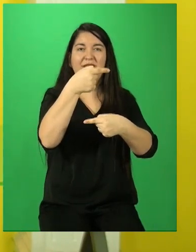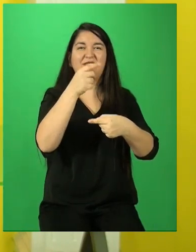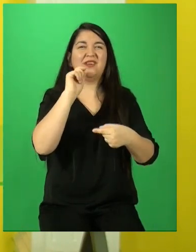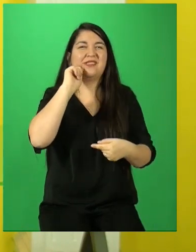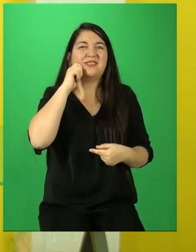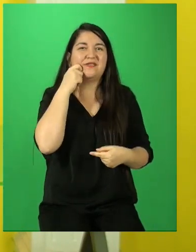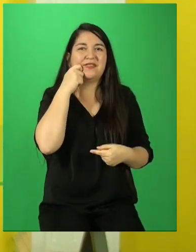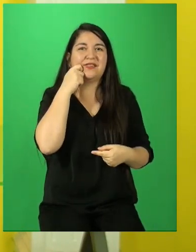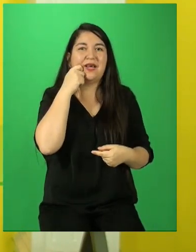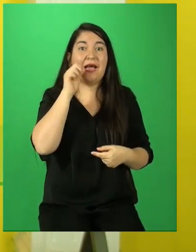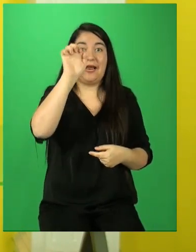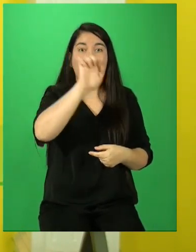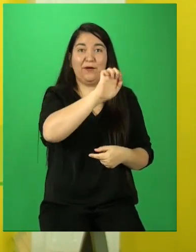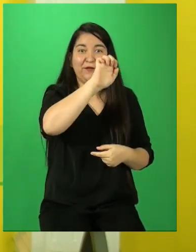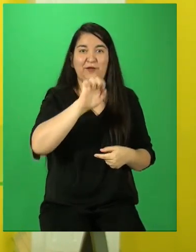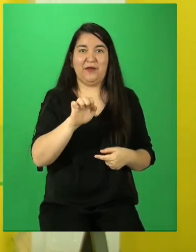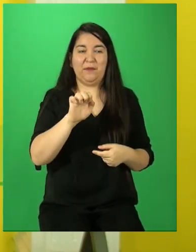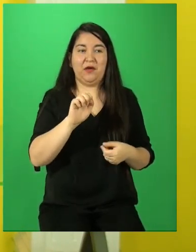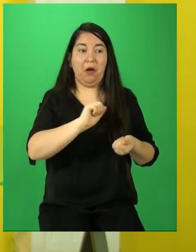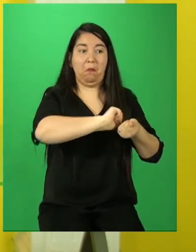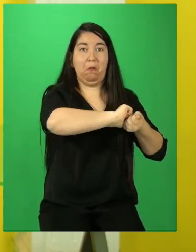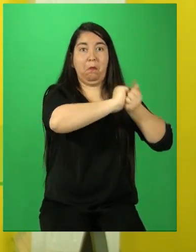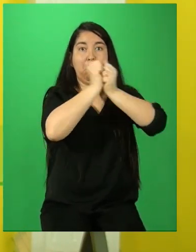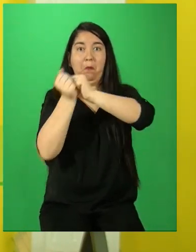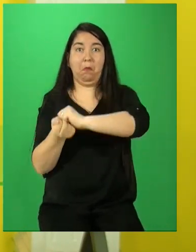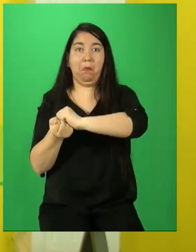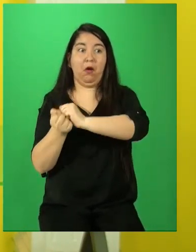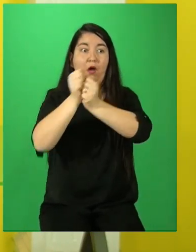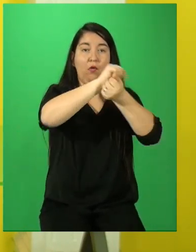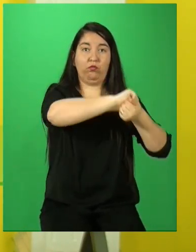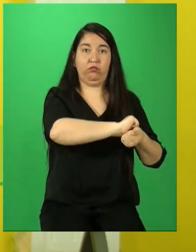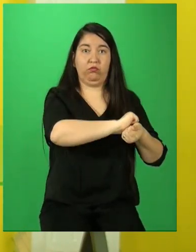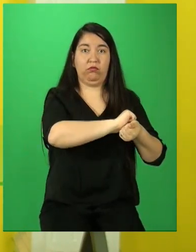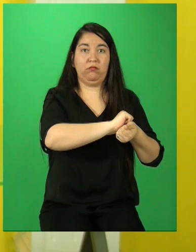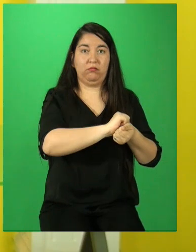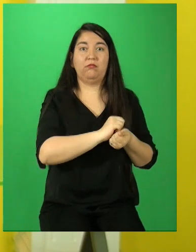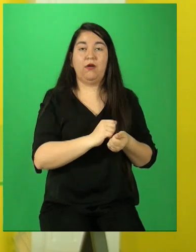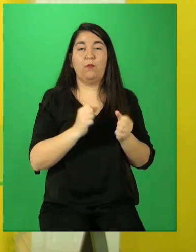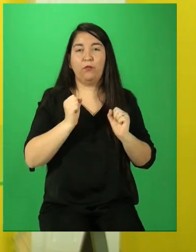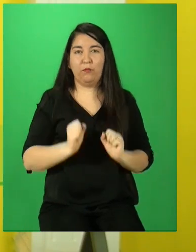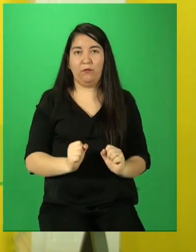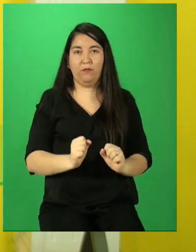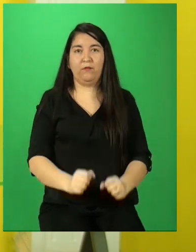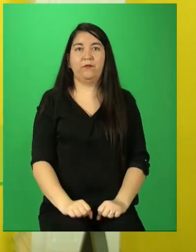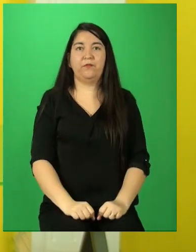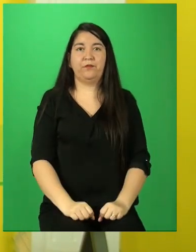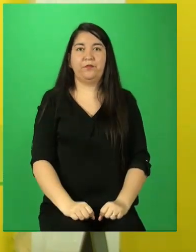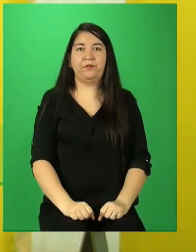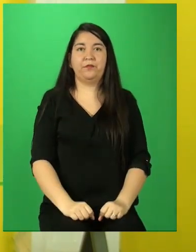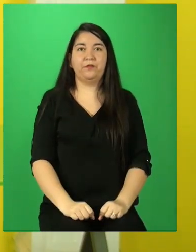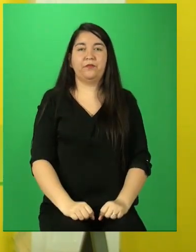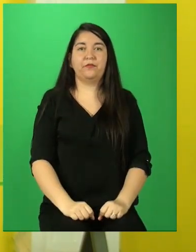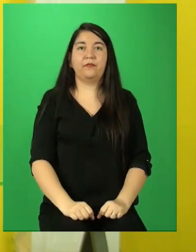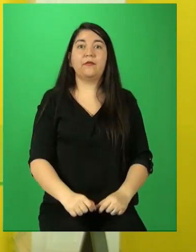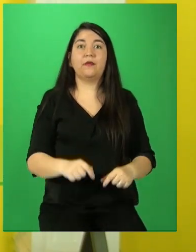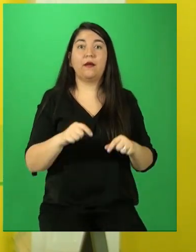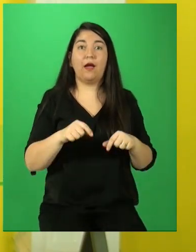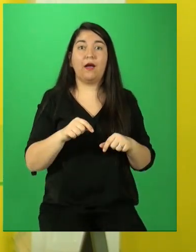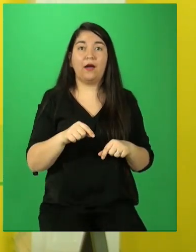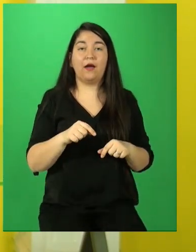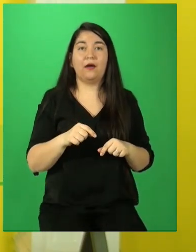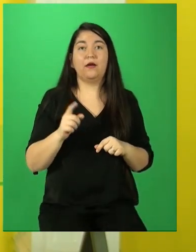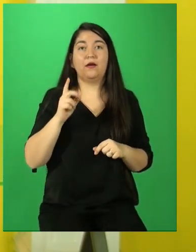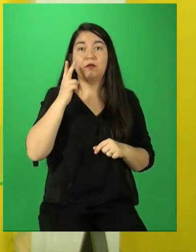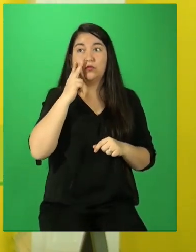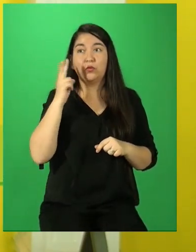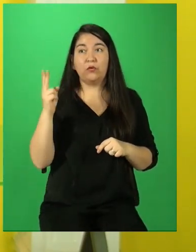esta ecuación química es reversible, que se puede volver atrás. Acá no está